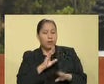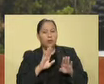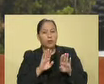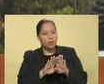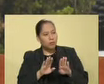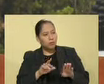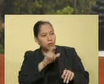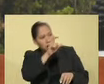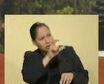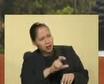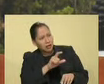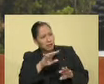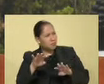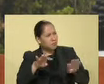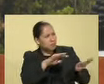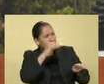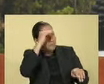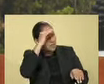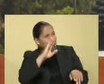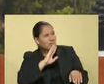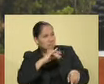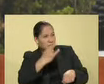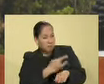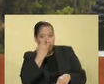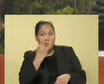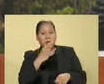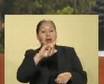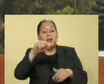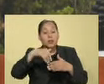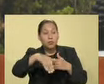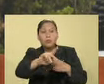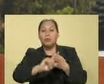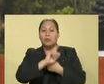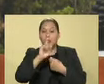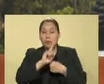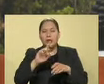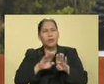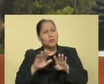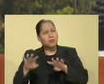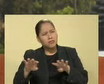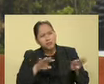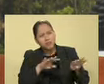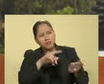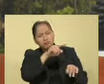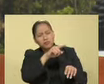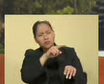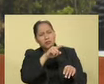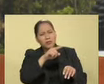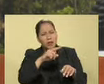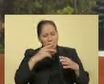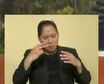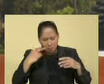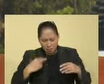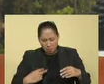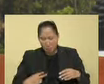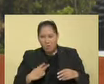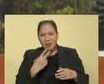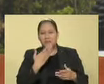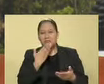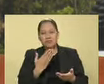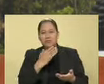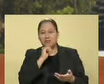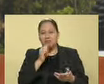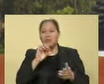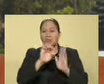dada adecuadamente, por tanto miedo a las consecuencias de no verte como te debes de ver en